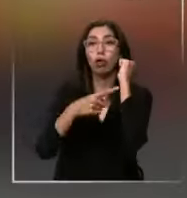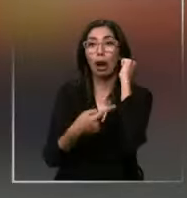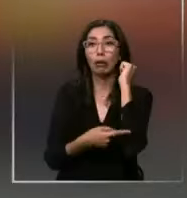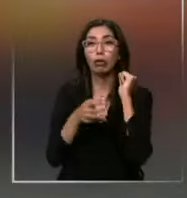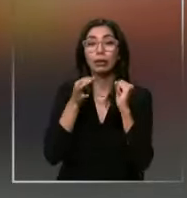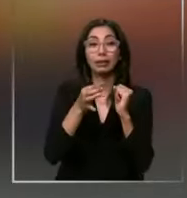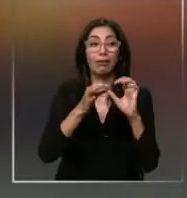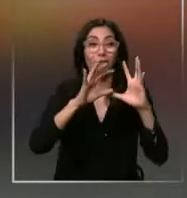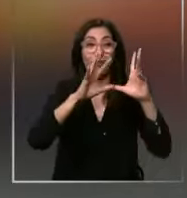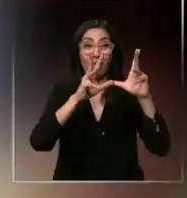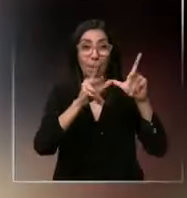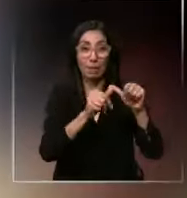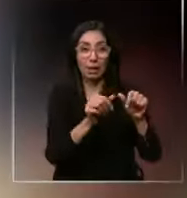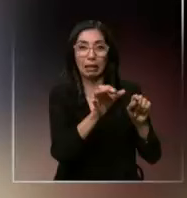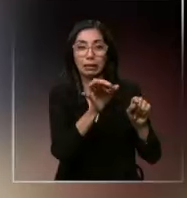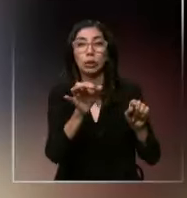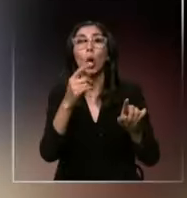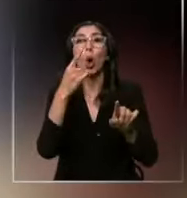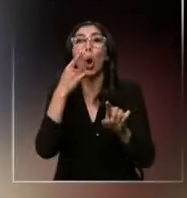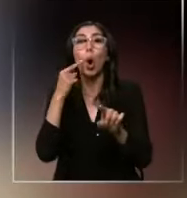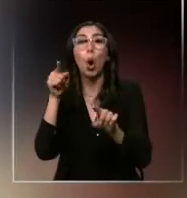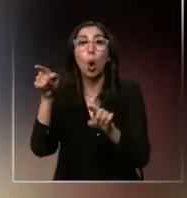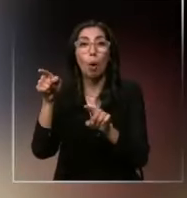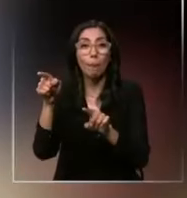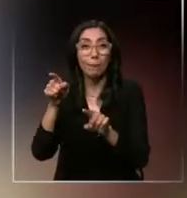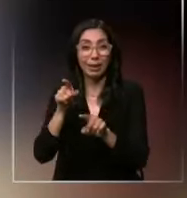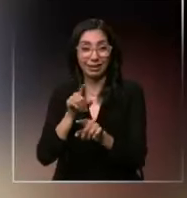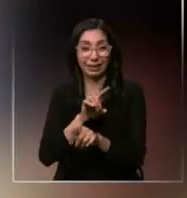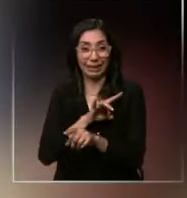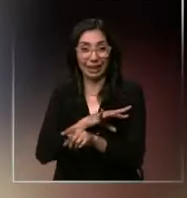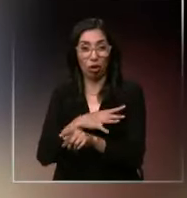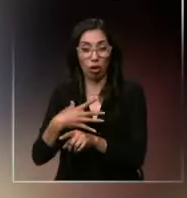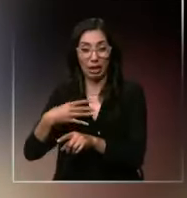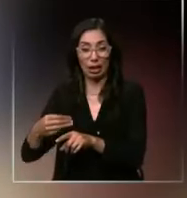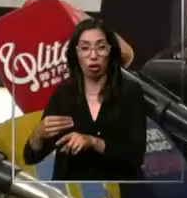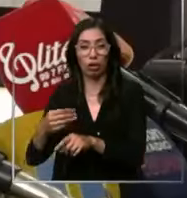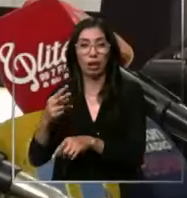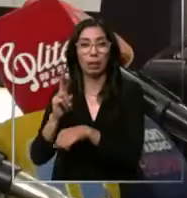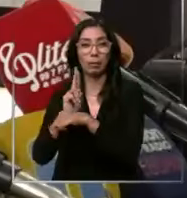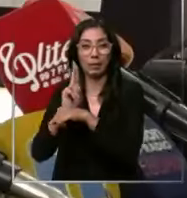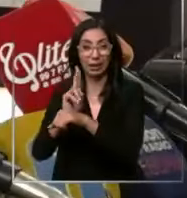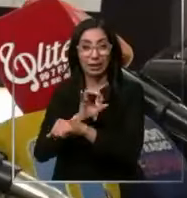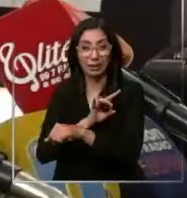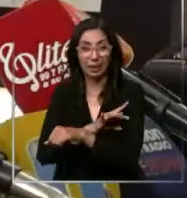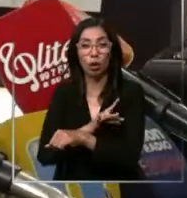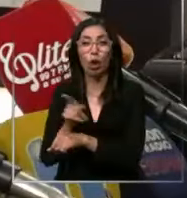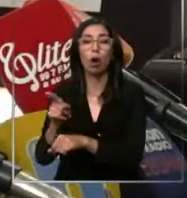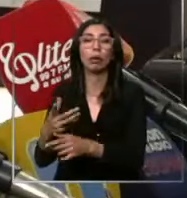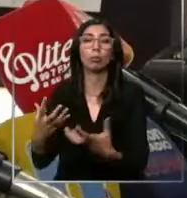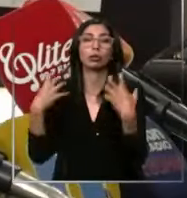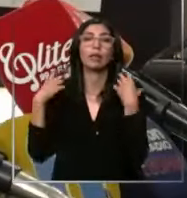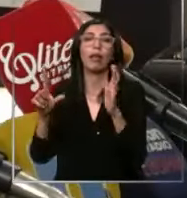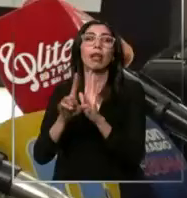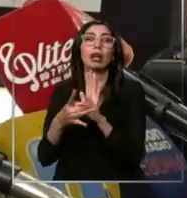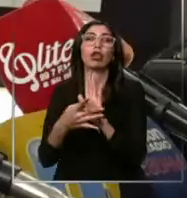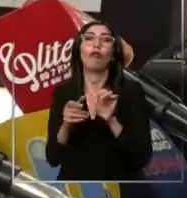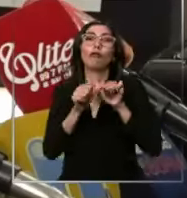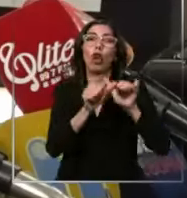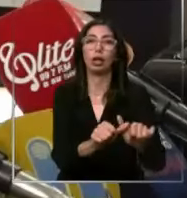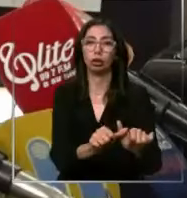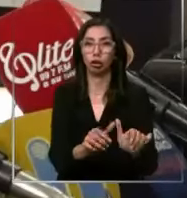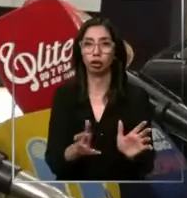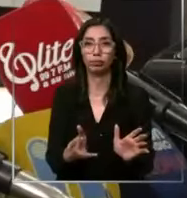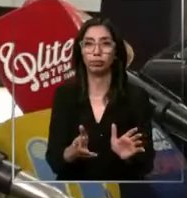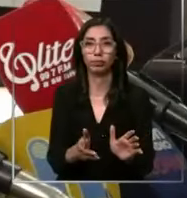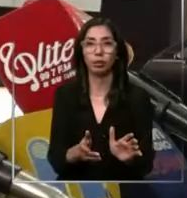hijo del cónsul chileno de Guayaquil sería coautor del delito de violación que hay cámaras de seguridad que haí se los Ven